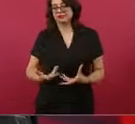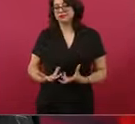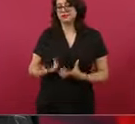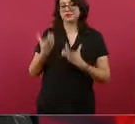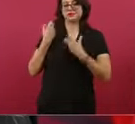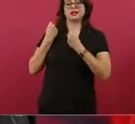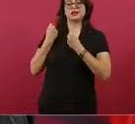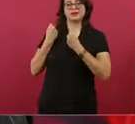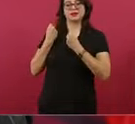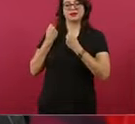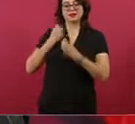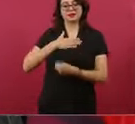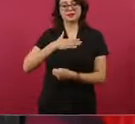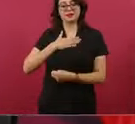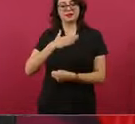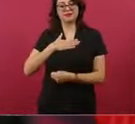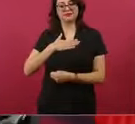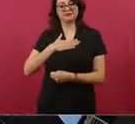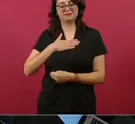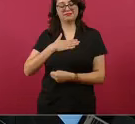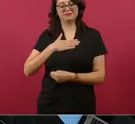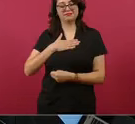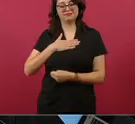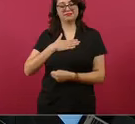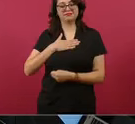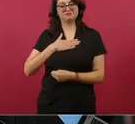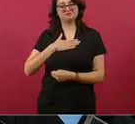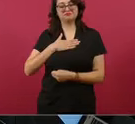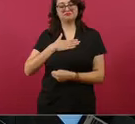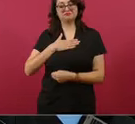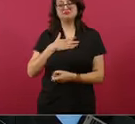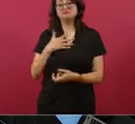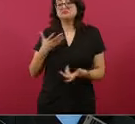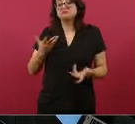Por eso, ¿qué voy a estar yo